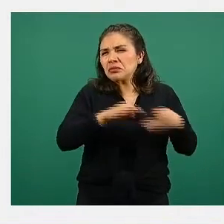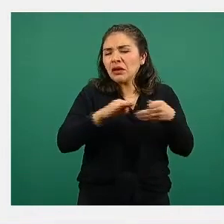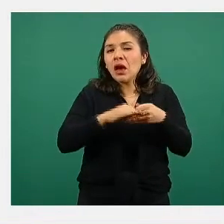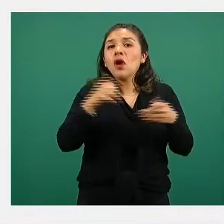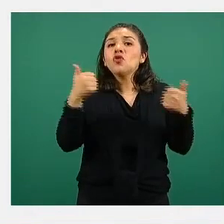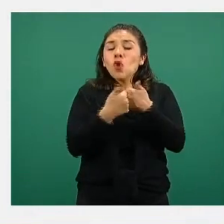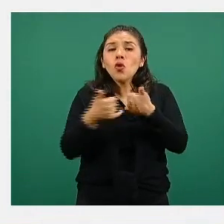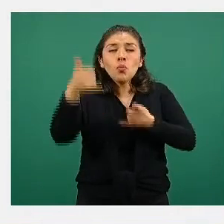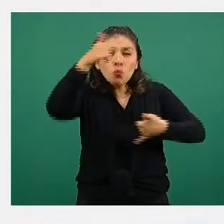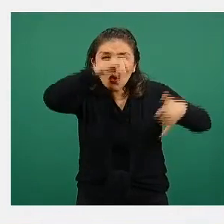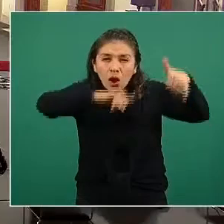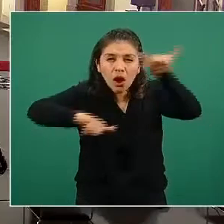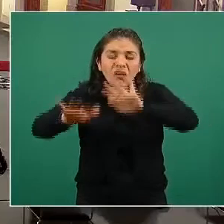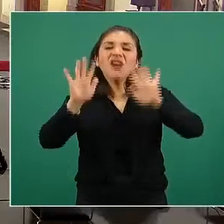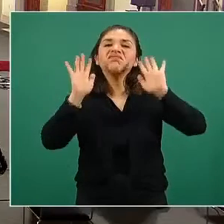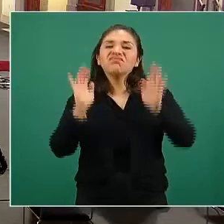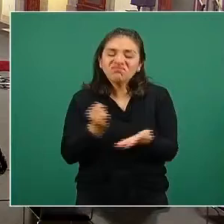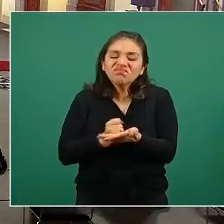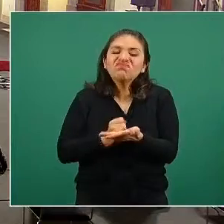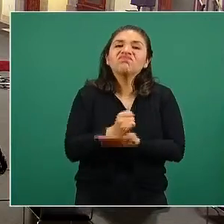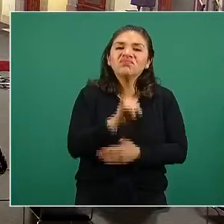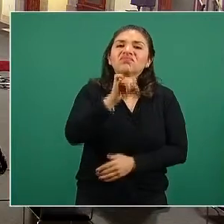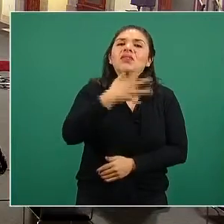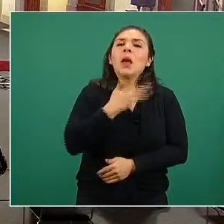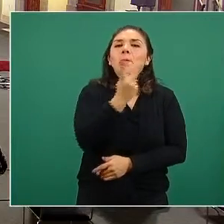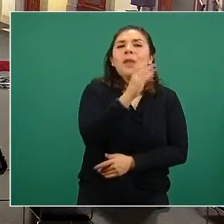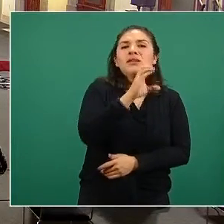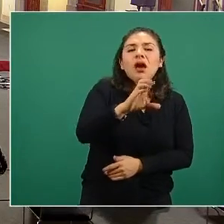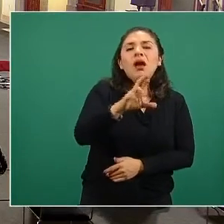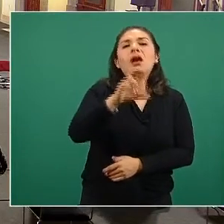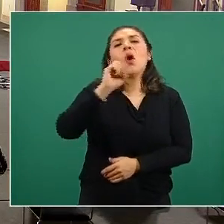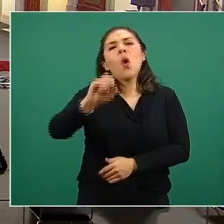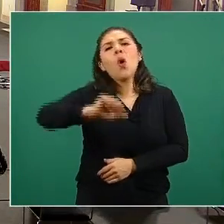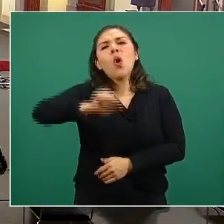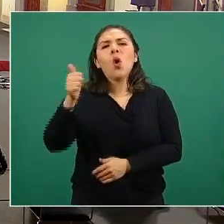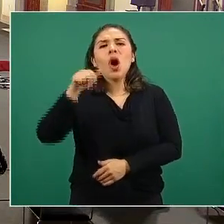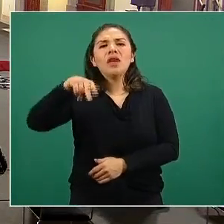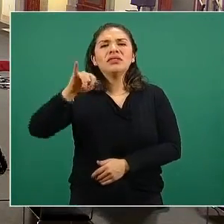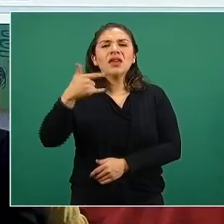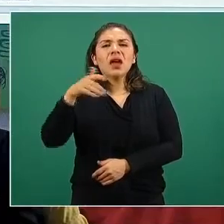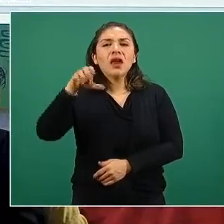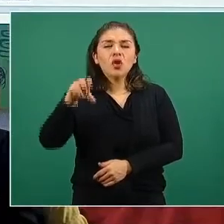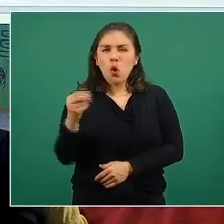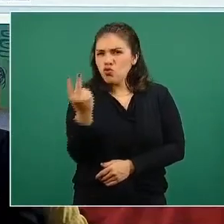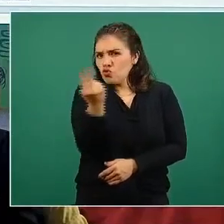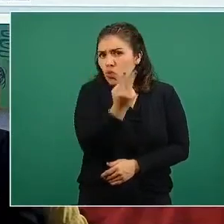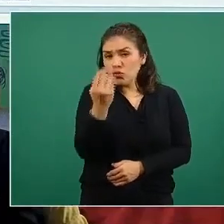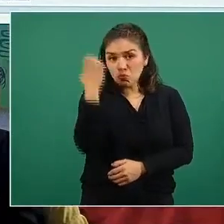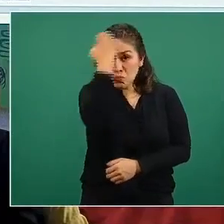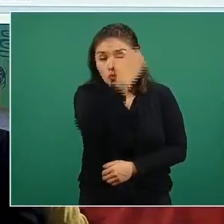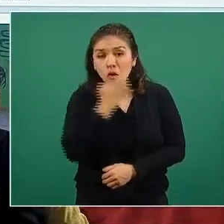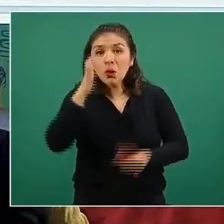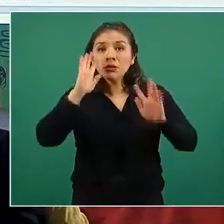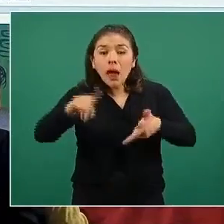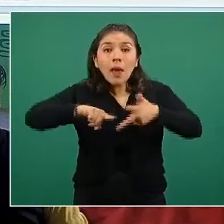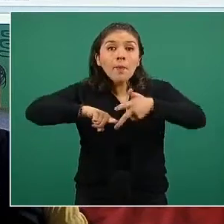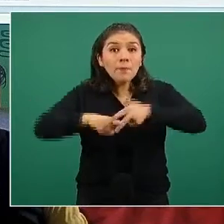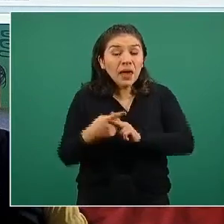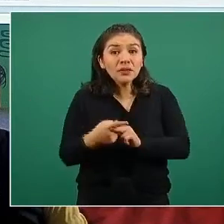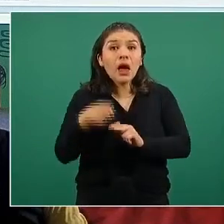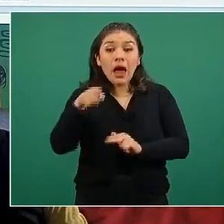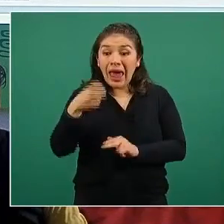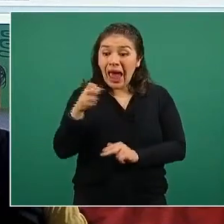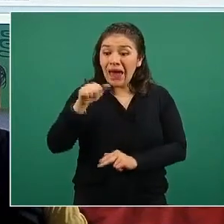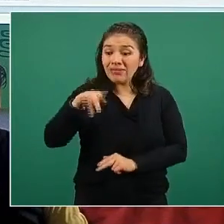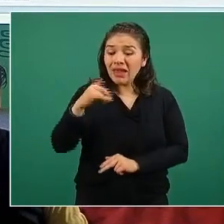de una prueba confirmatoria por PCR o antigénica, recordando que esta última prueba inició operaciones también desde